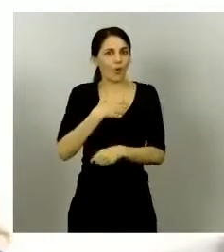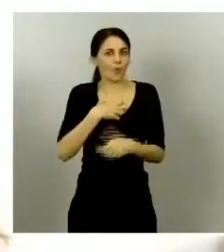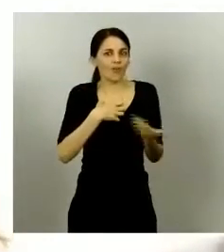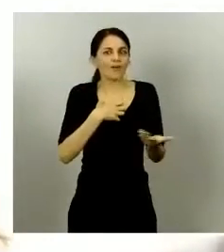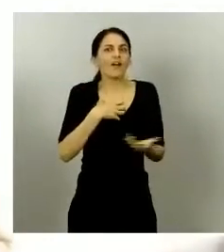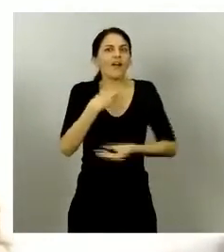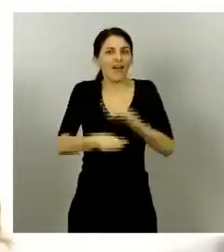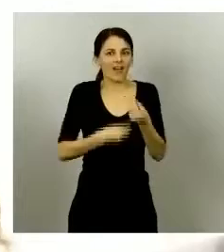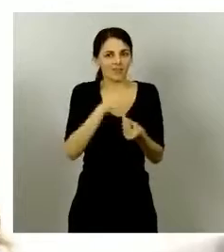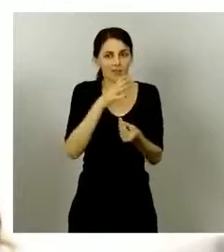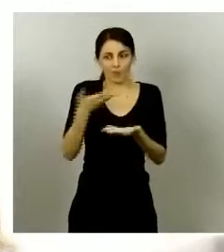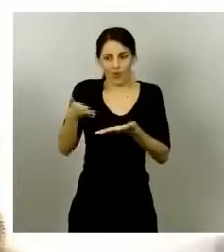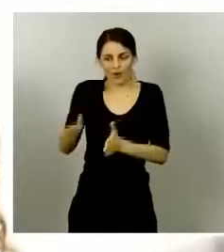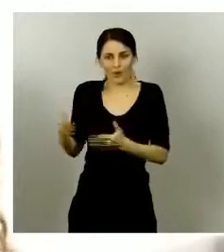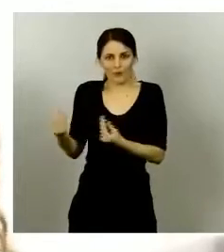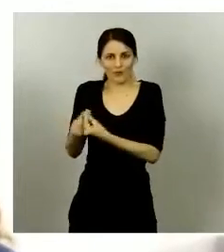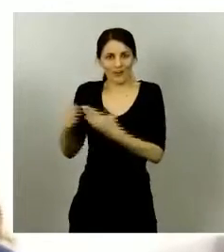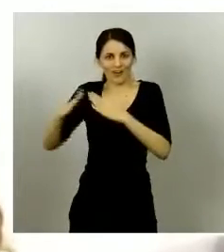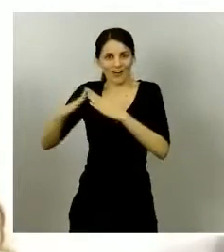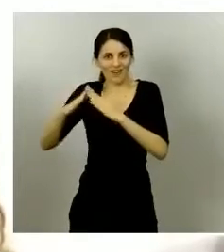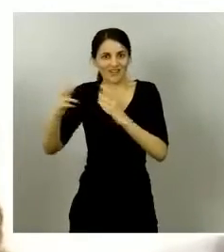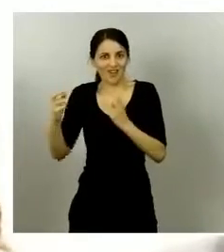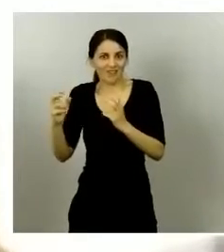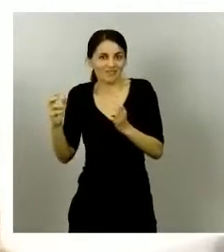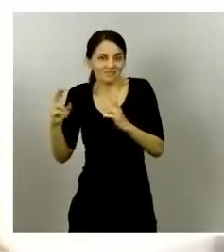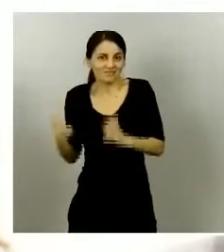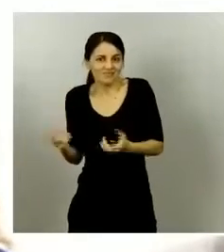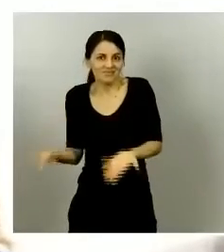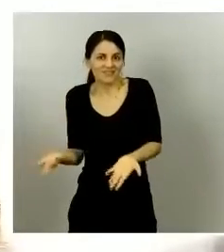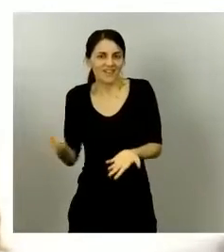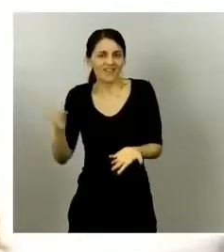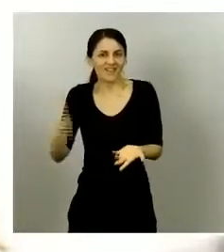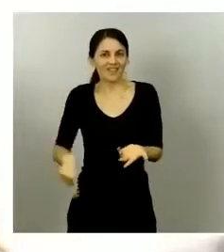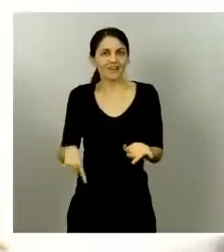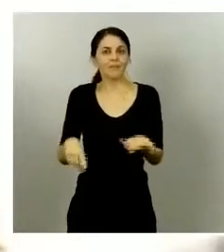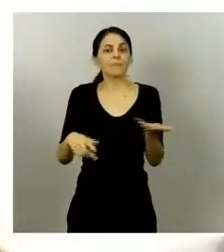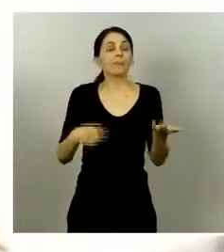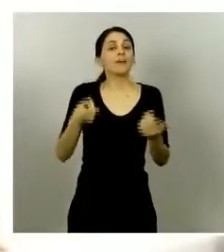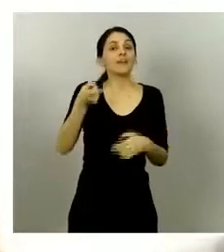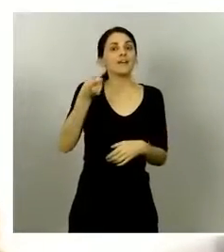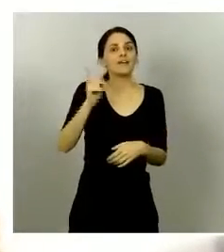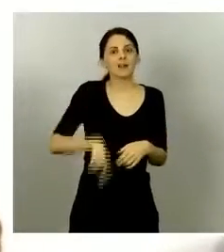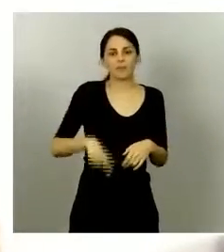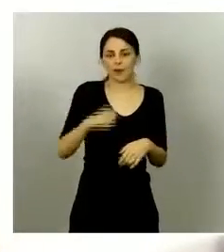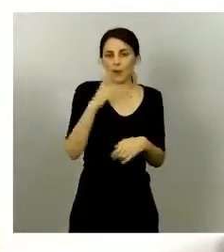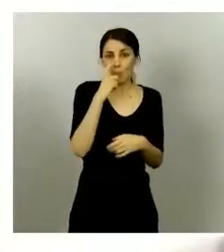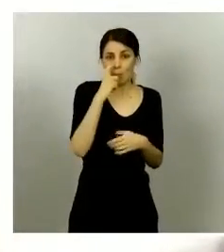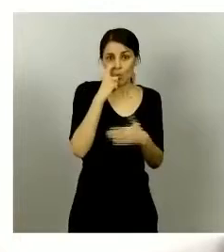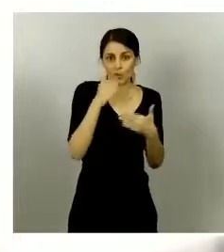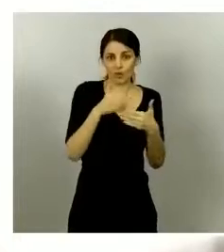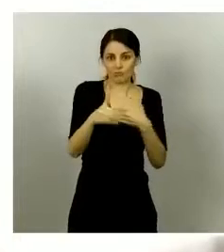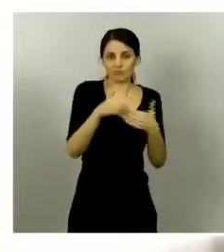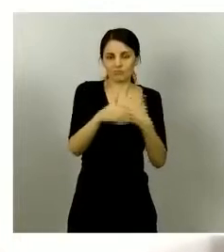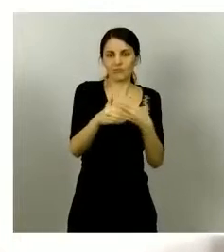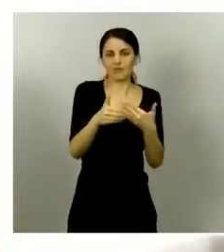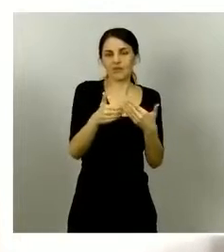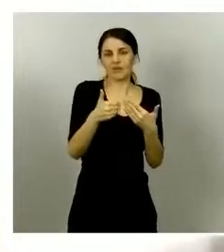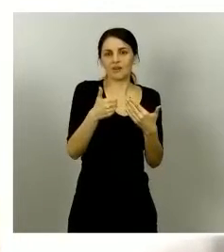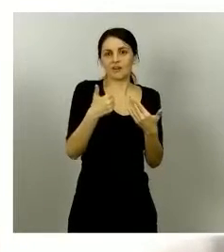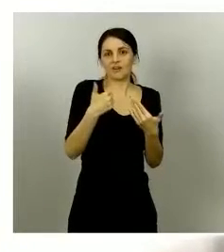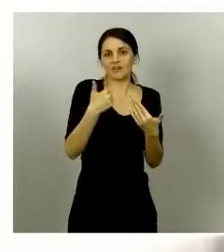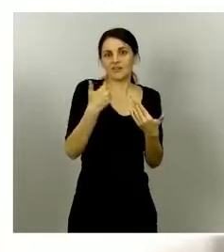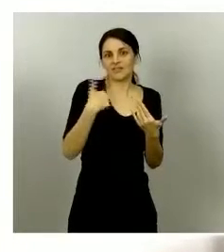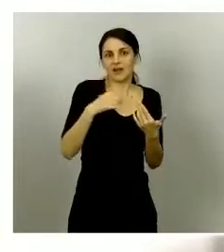si los chicos se tienen que quedar a estudiar en casa? Y si las evaluaciones en base a la materia ya dada en clase se acaban ahora en